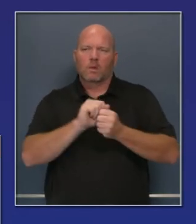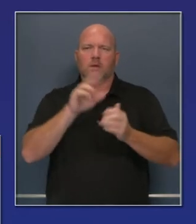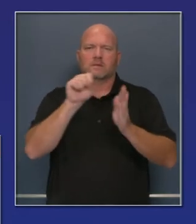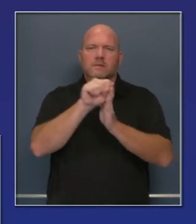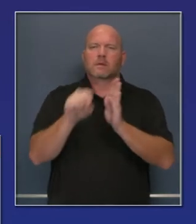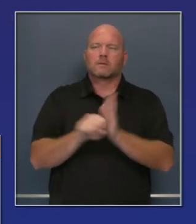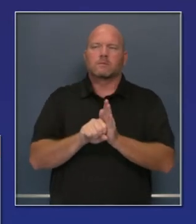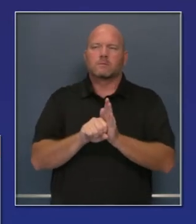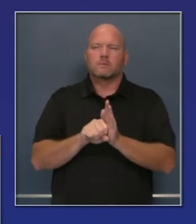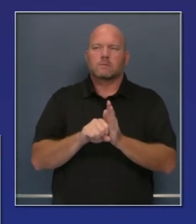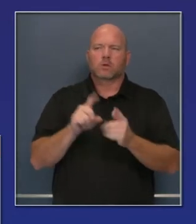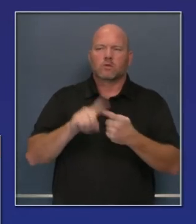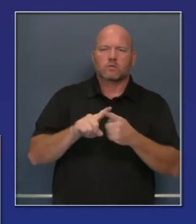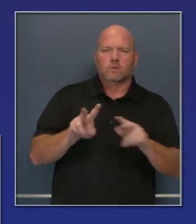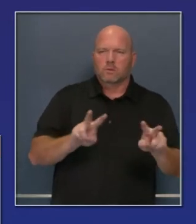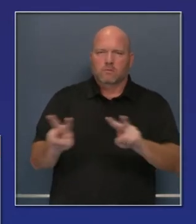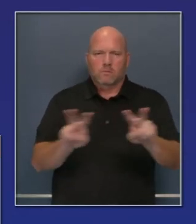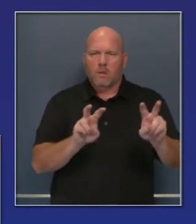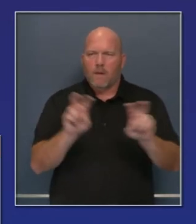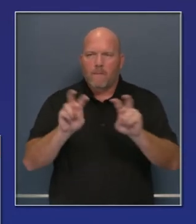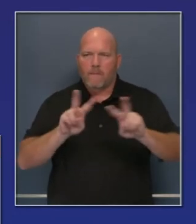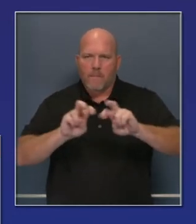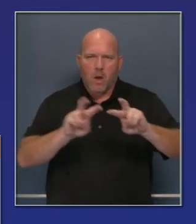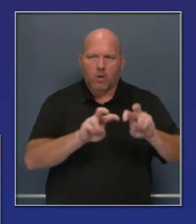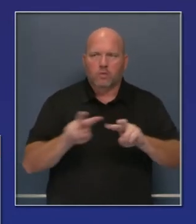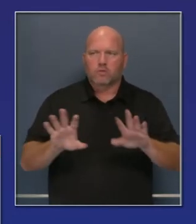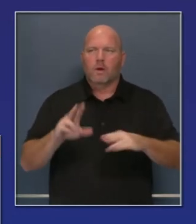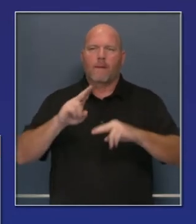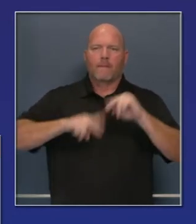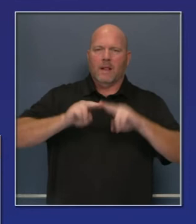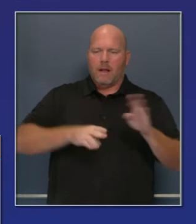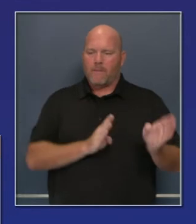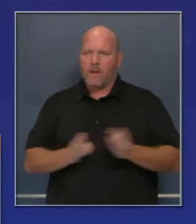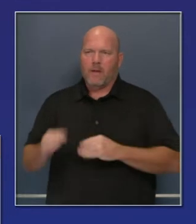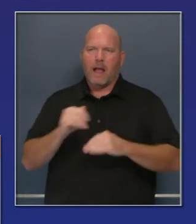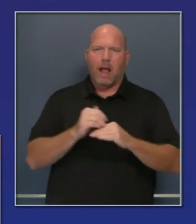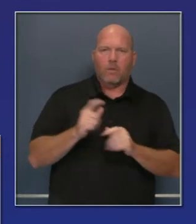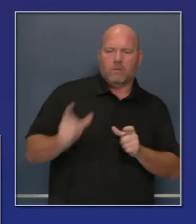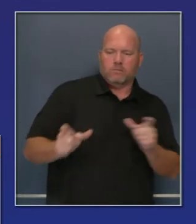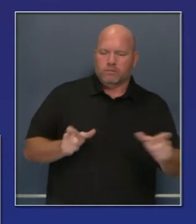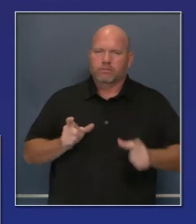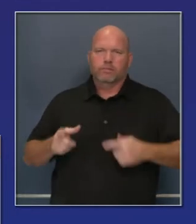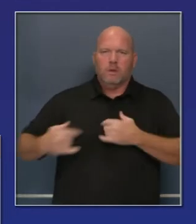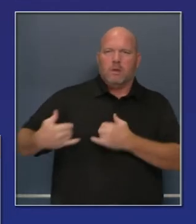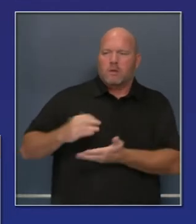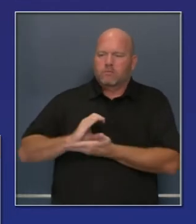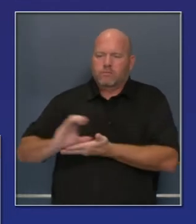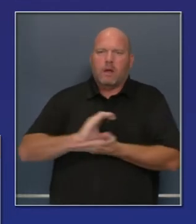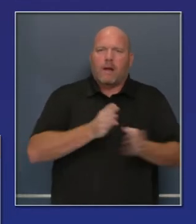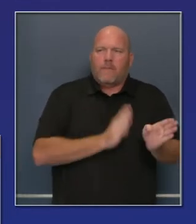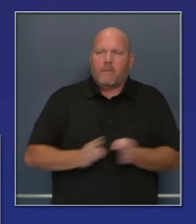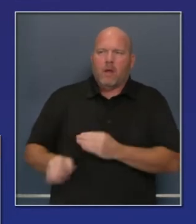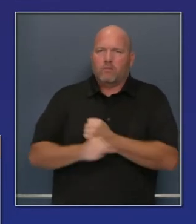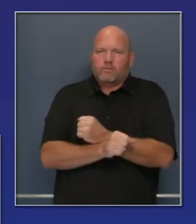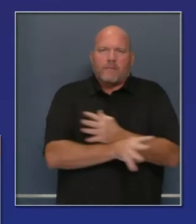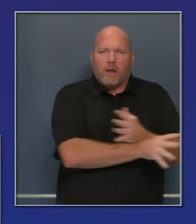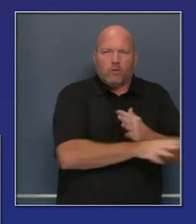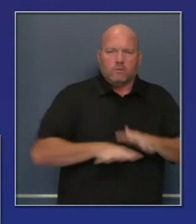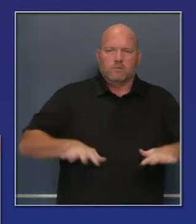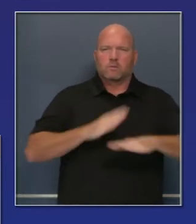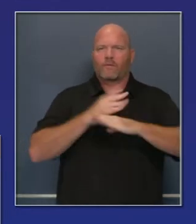sistema meteorológico está trabajando con las otras organizaciones para frenar la propagación del